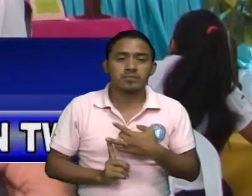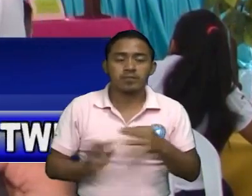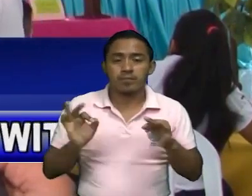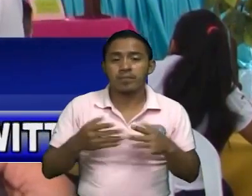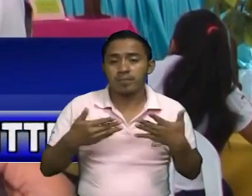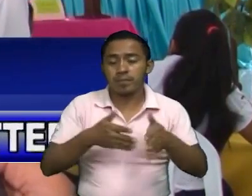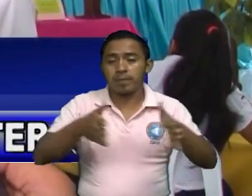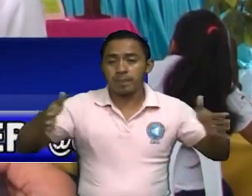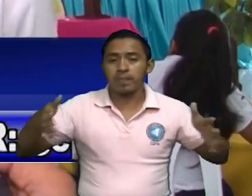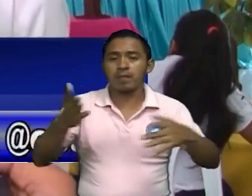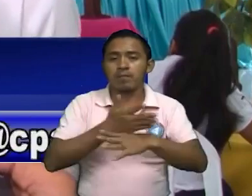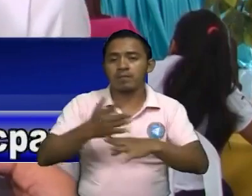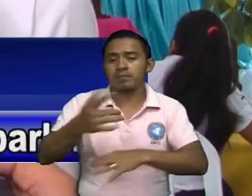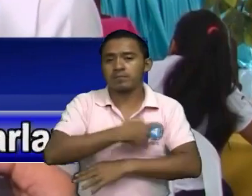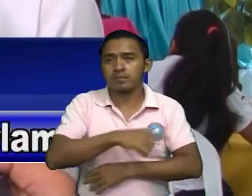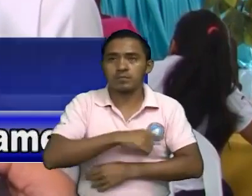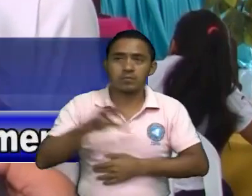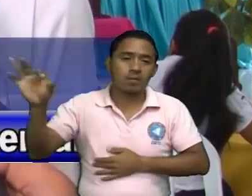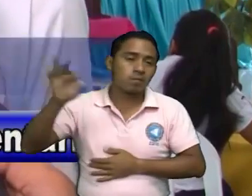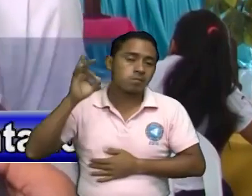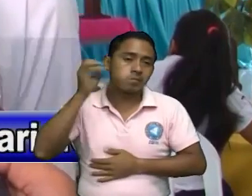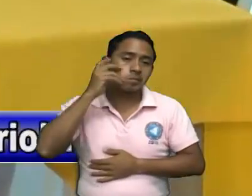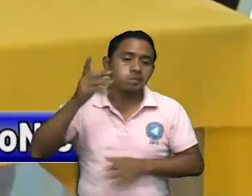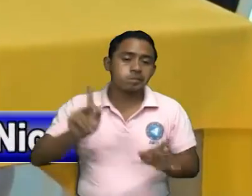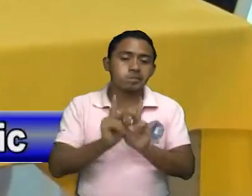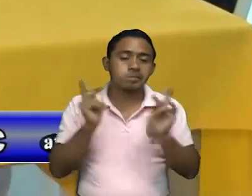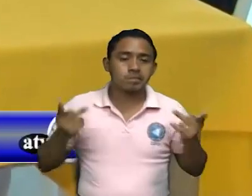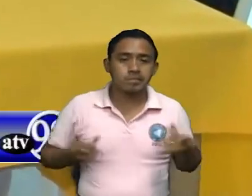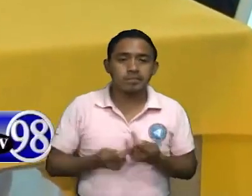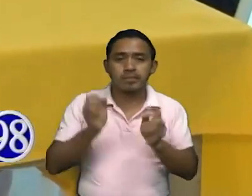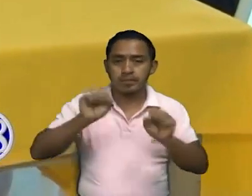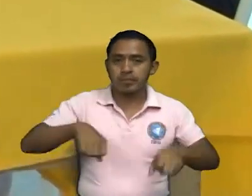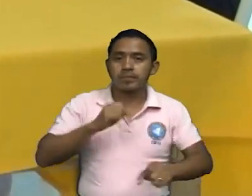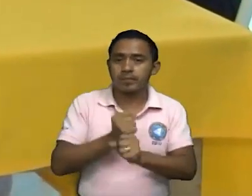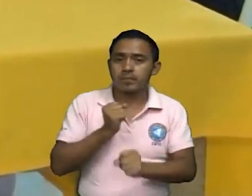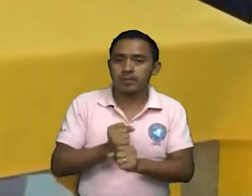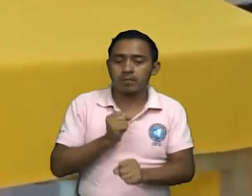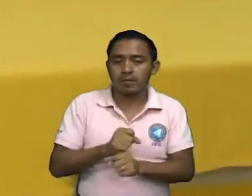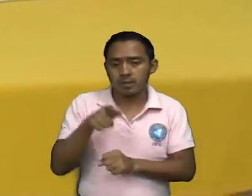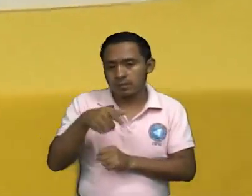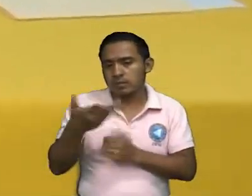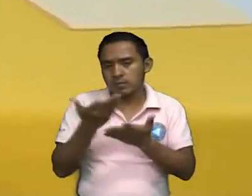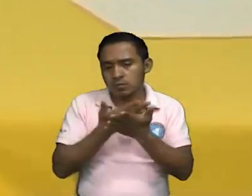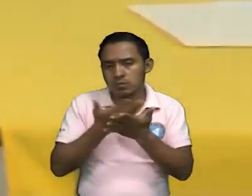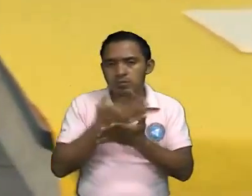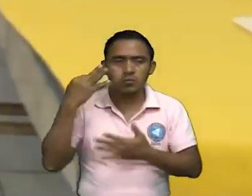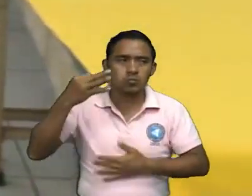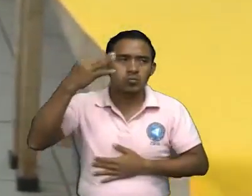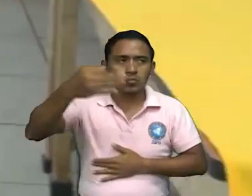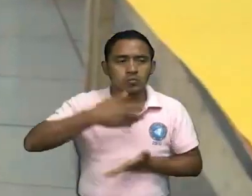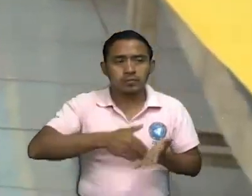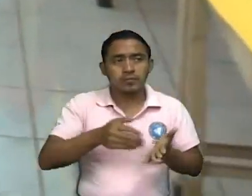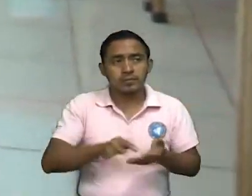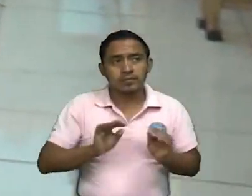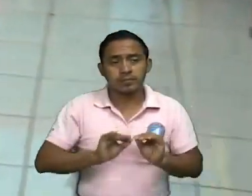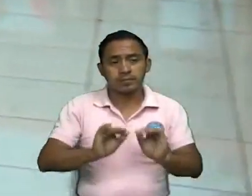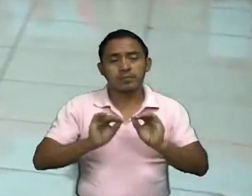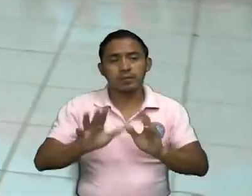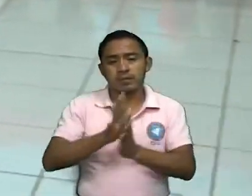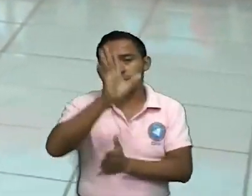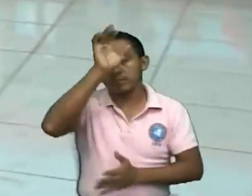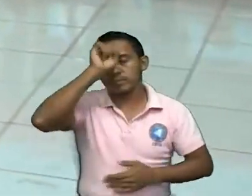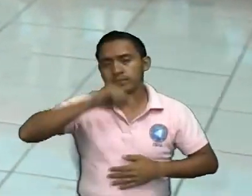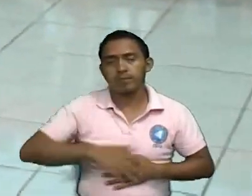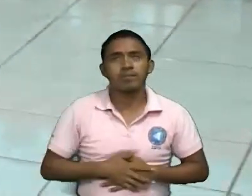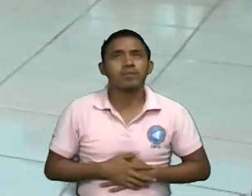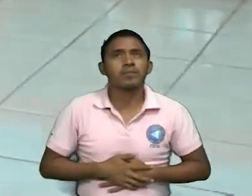las puertas de las escuelas normales públicas de Nicaragua para ejercernos en esa formación, para ser futuros facilitadores y mediadores de este aprendizaje. Con